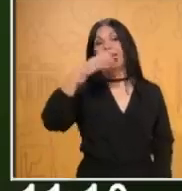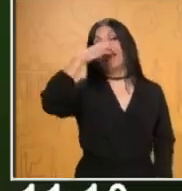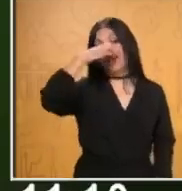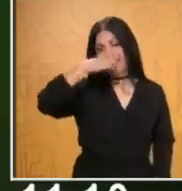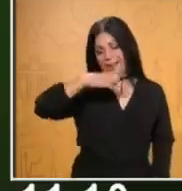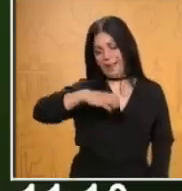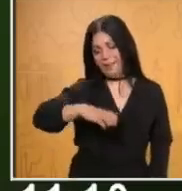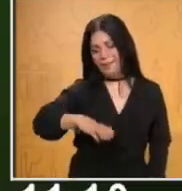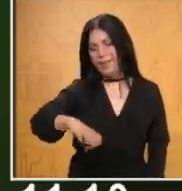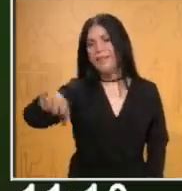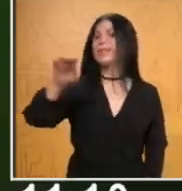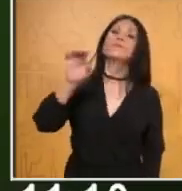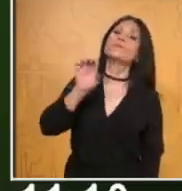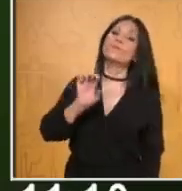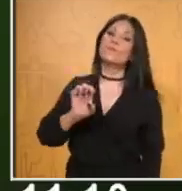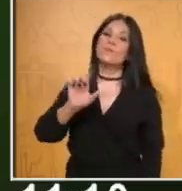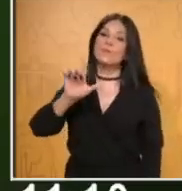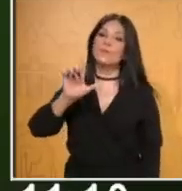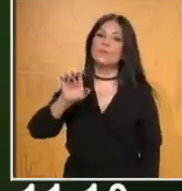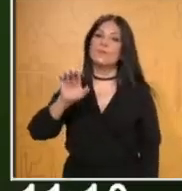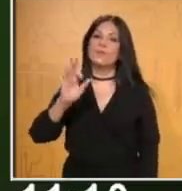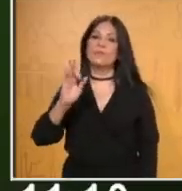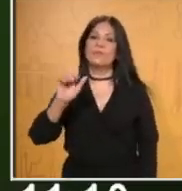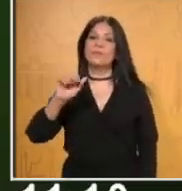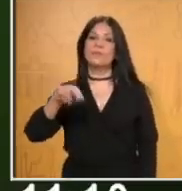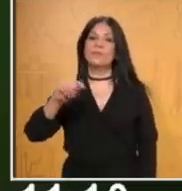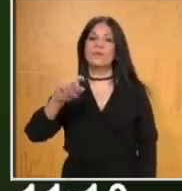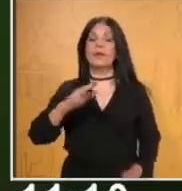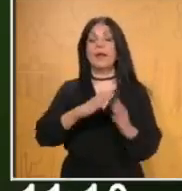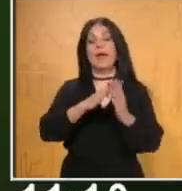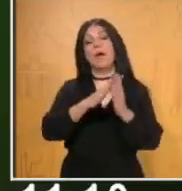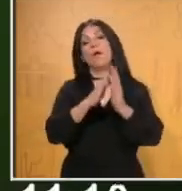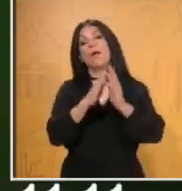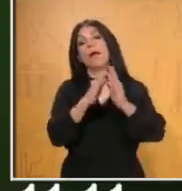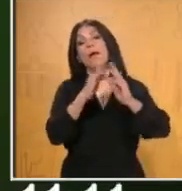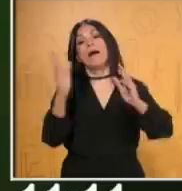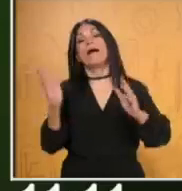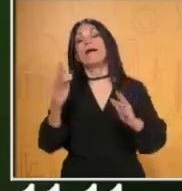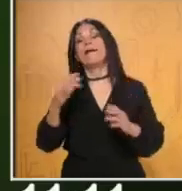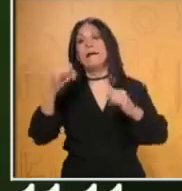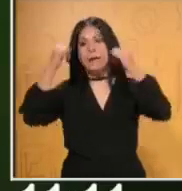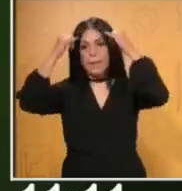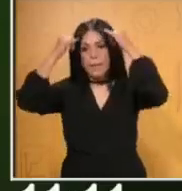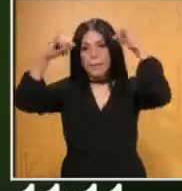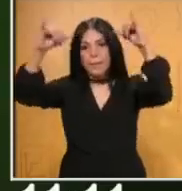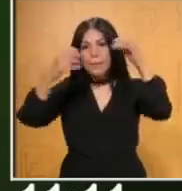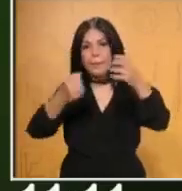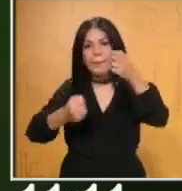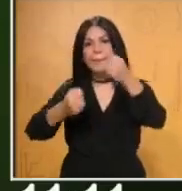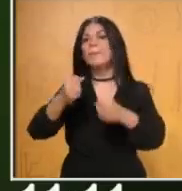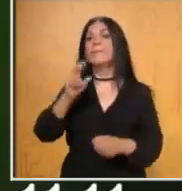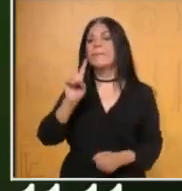elefante. Hacia la derecha, la palabra vaca.